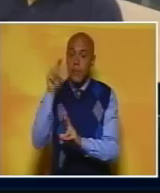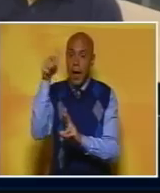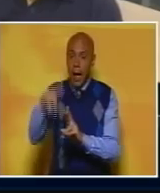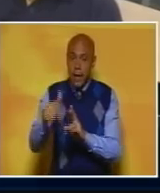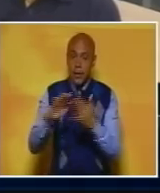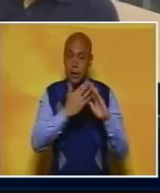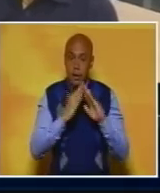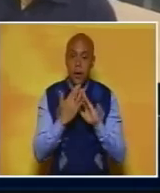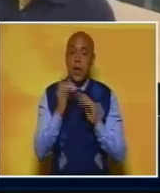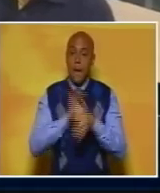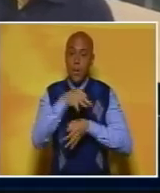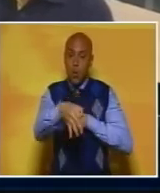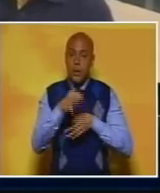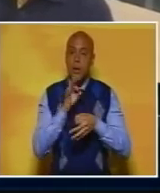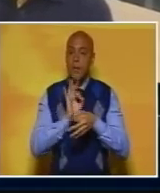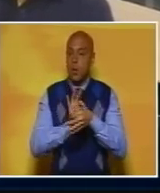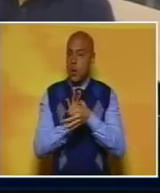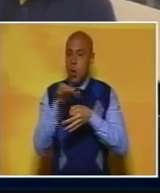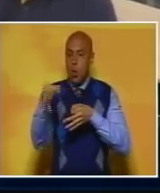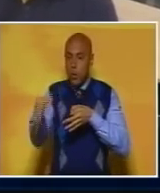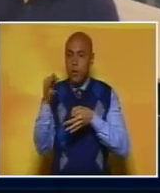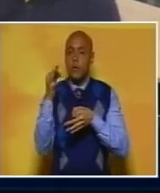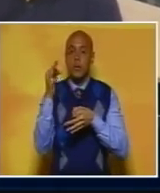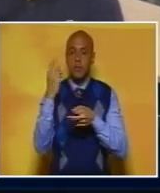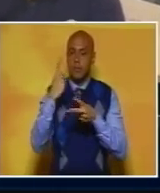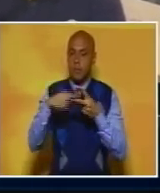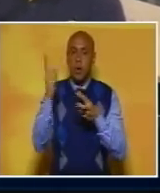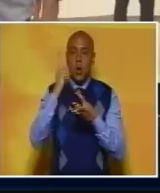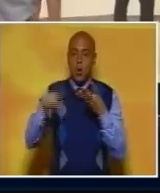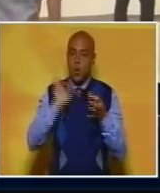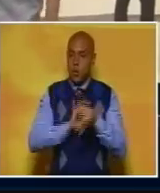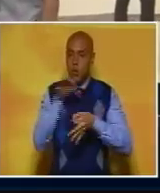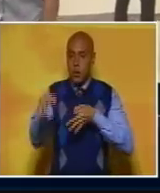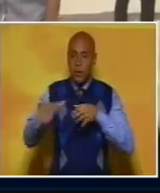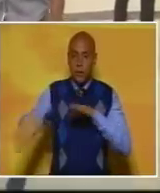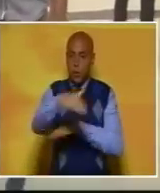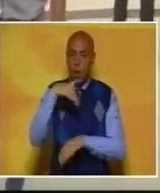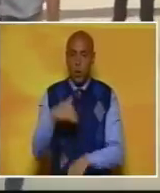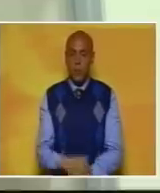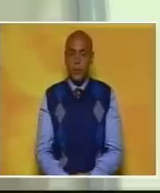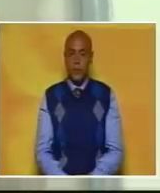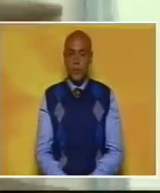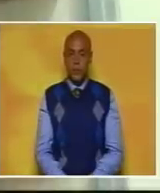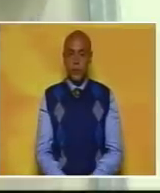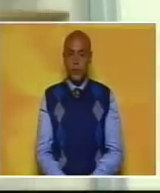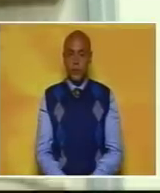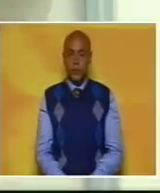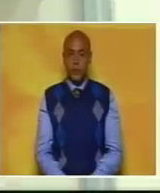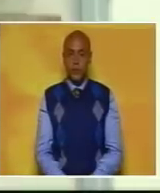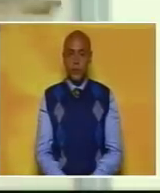municipio Silva, del municipio Monseñor Iturriza, del municipio Acosta.